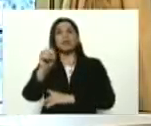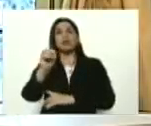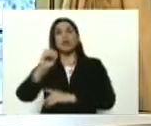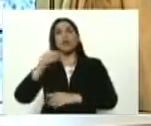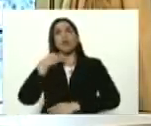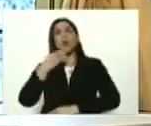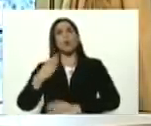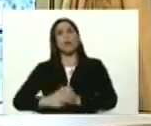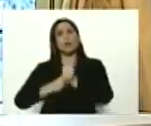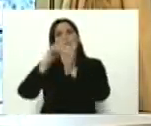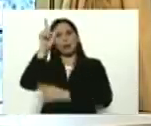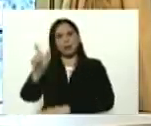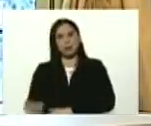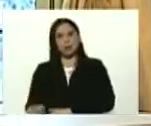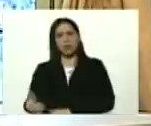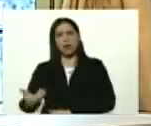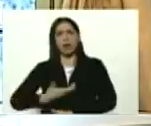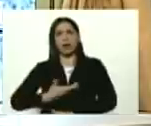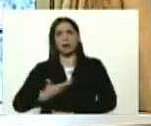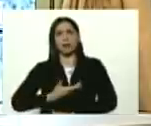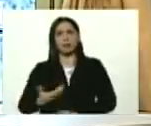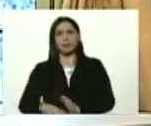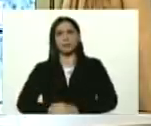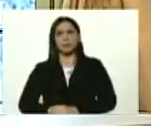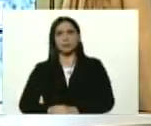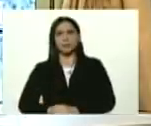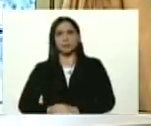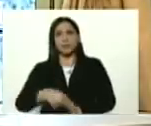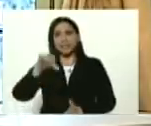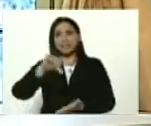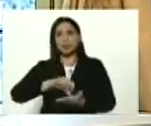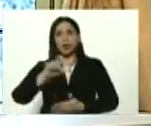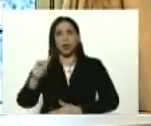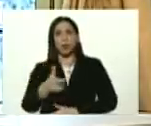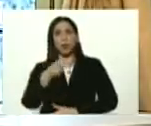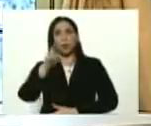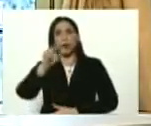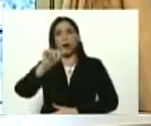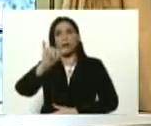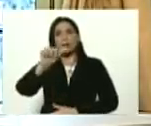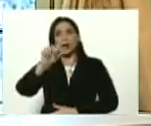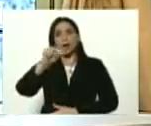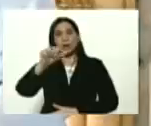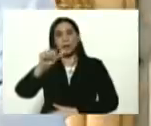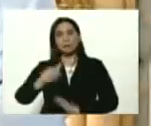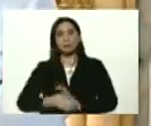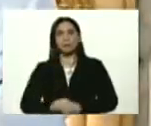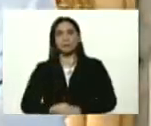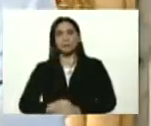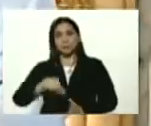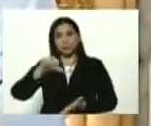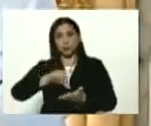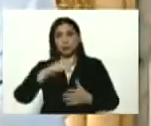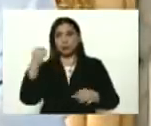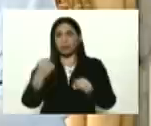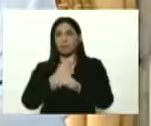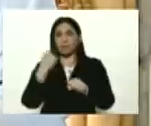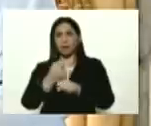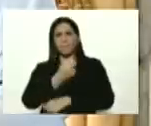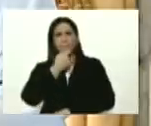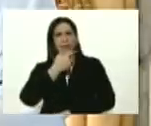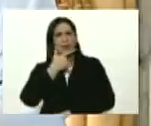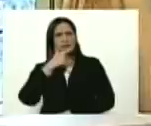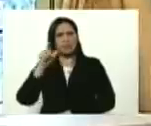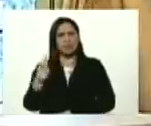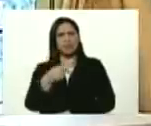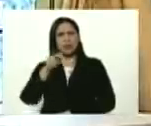líder, alcalde de Ciudad Guayana. Ah, Aristóbulo, la ciudad obrera, bella Ciudad